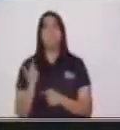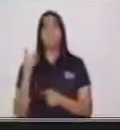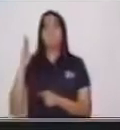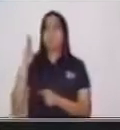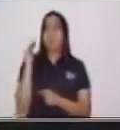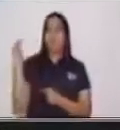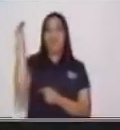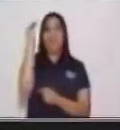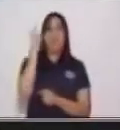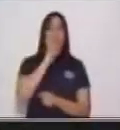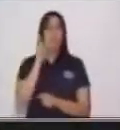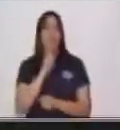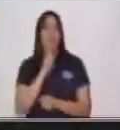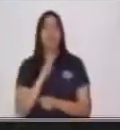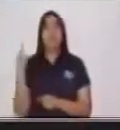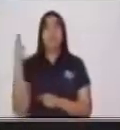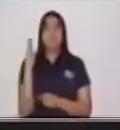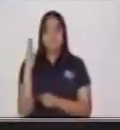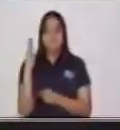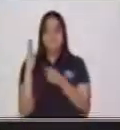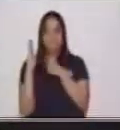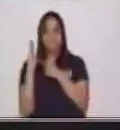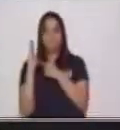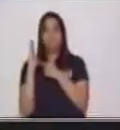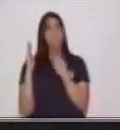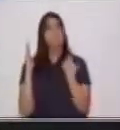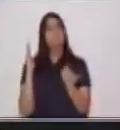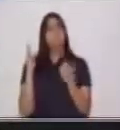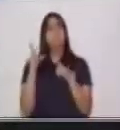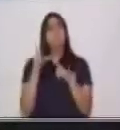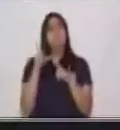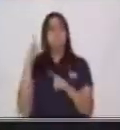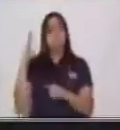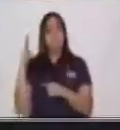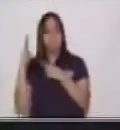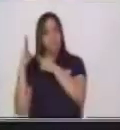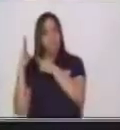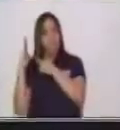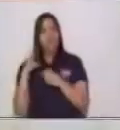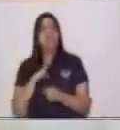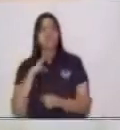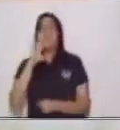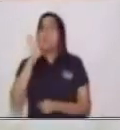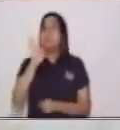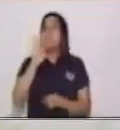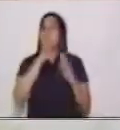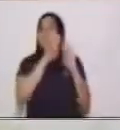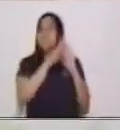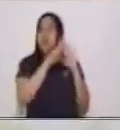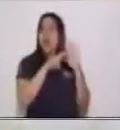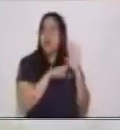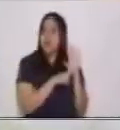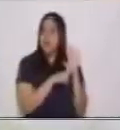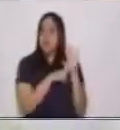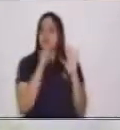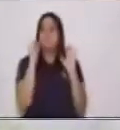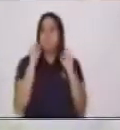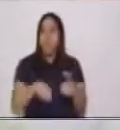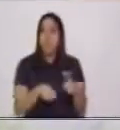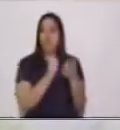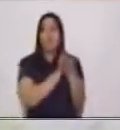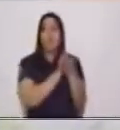es la B. Esta letra tiene 3 reglas en las que se basa para